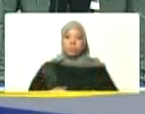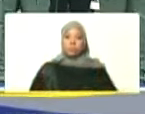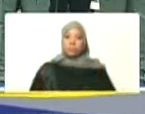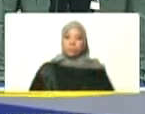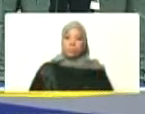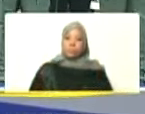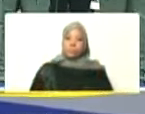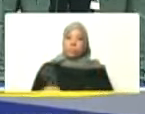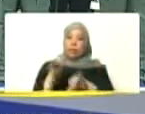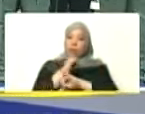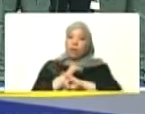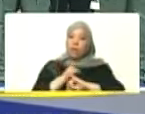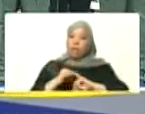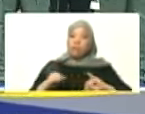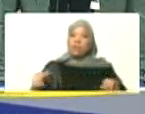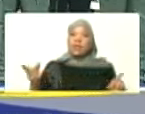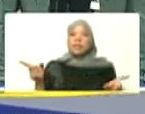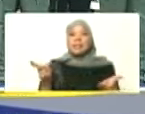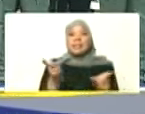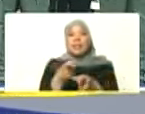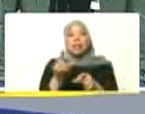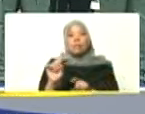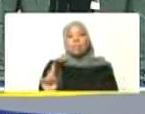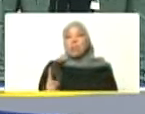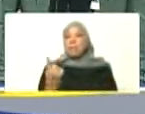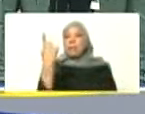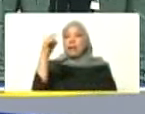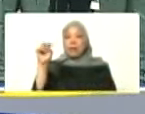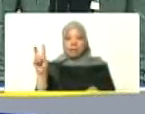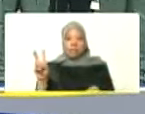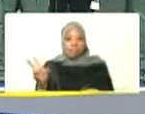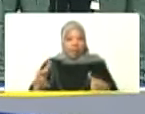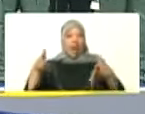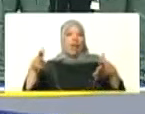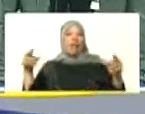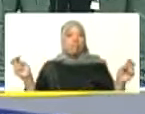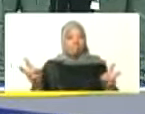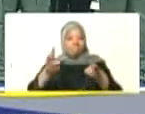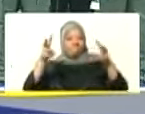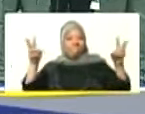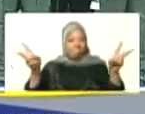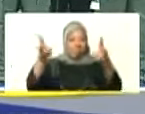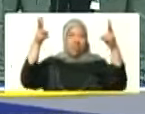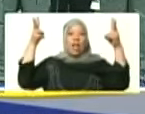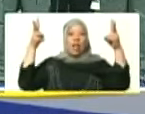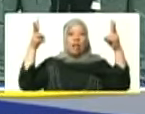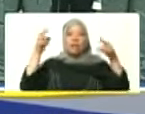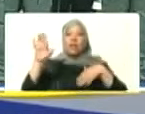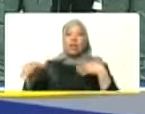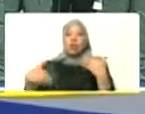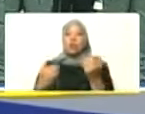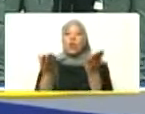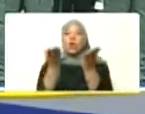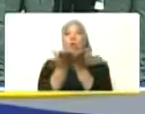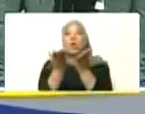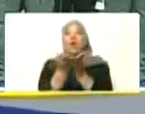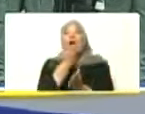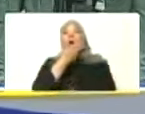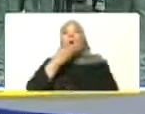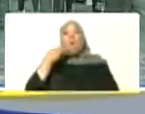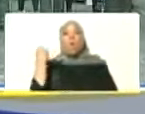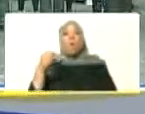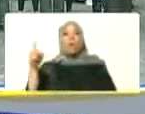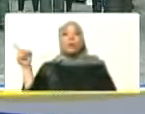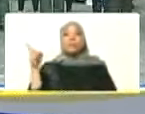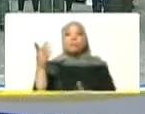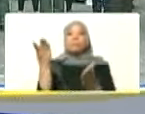finales de septiembre, tengamos una primera gran victoria de que los muchachos lleguen a sus escuelas y liceos y se